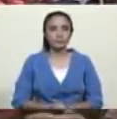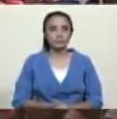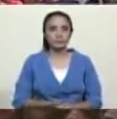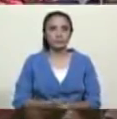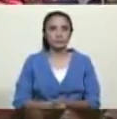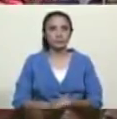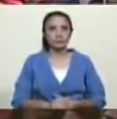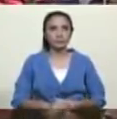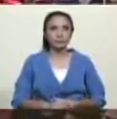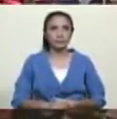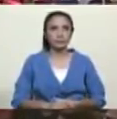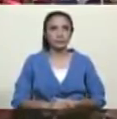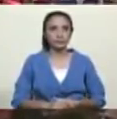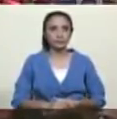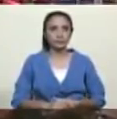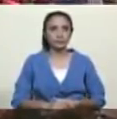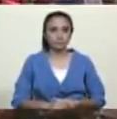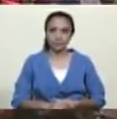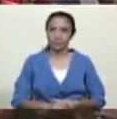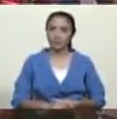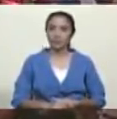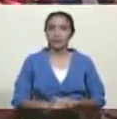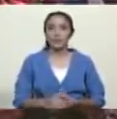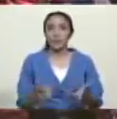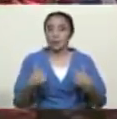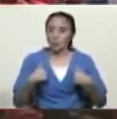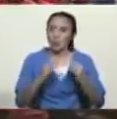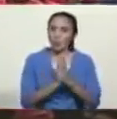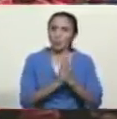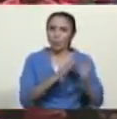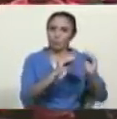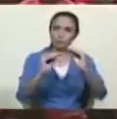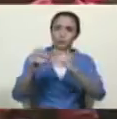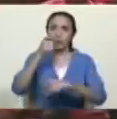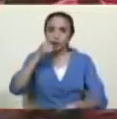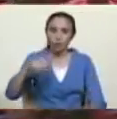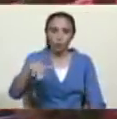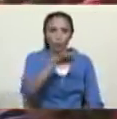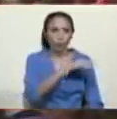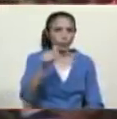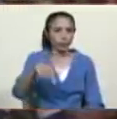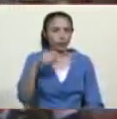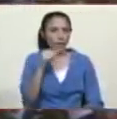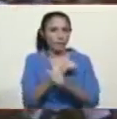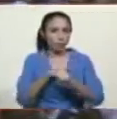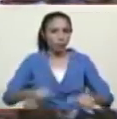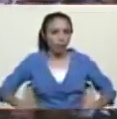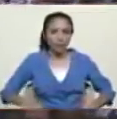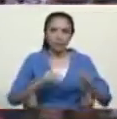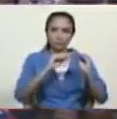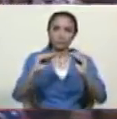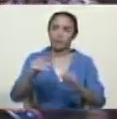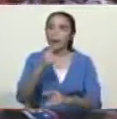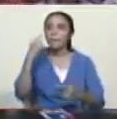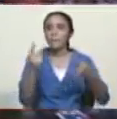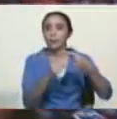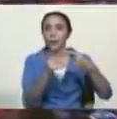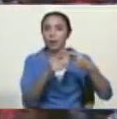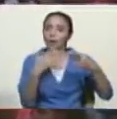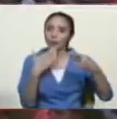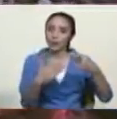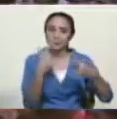No volverán. Y yo le pido al pueblo de Portuguesa, primero agradecerle